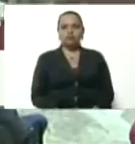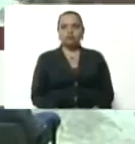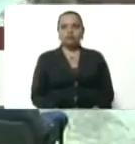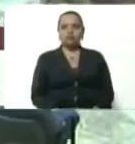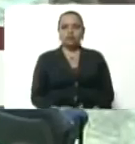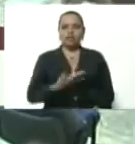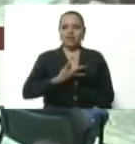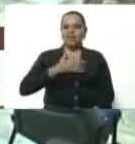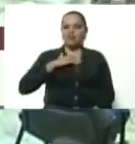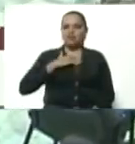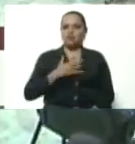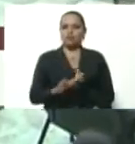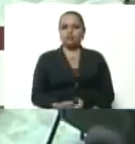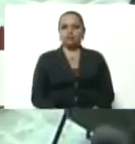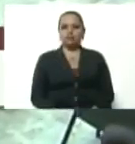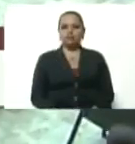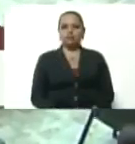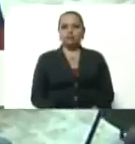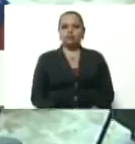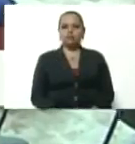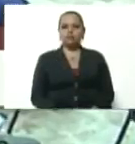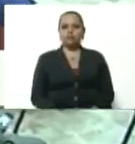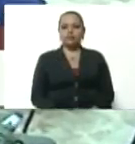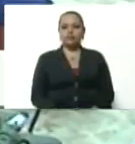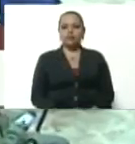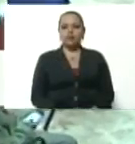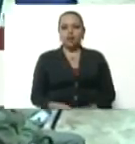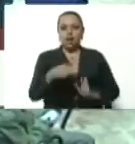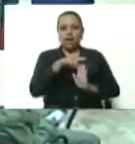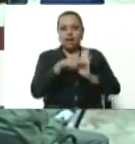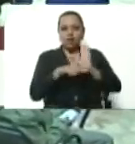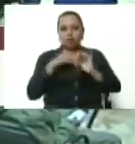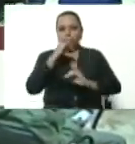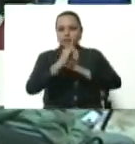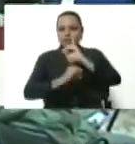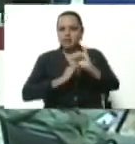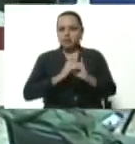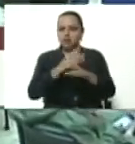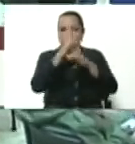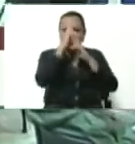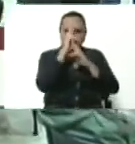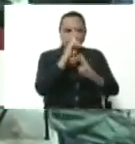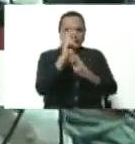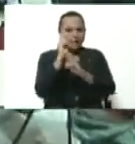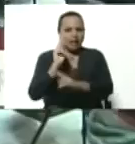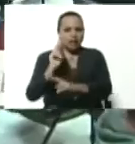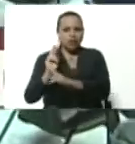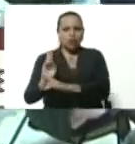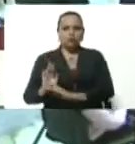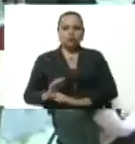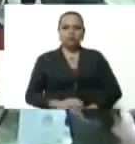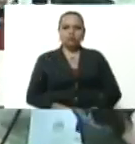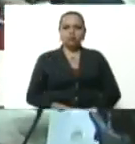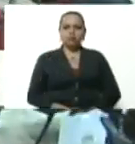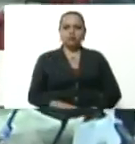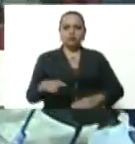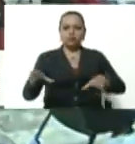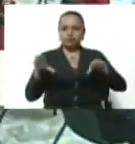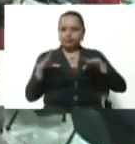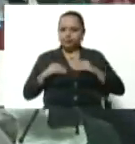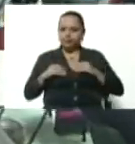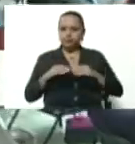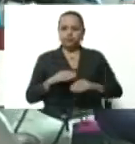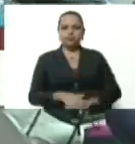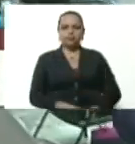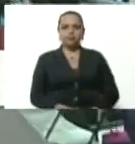¿Qué es eso? ¿Y las normas internacionales de respeto, de reconocimiento?